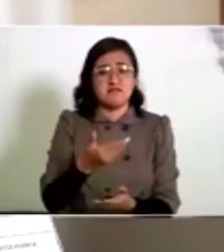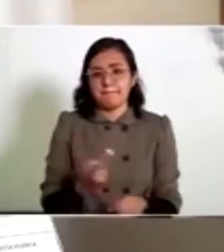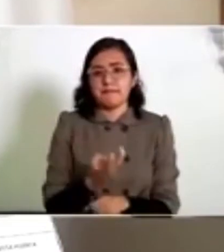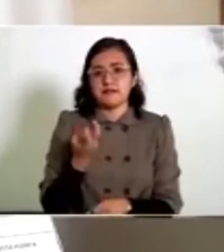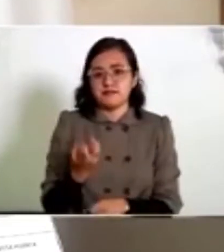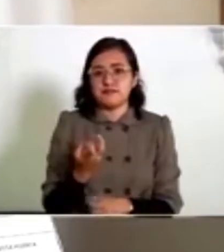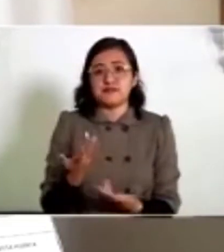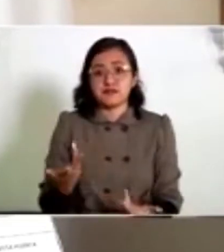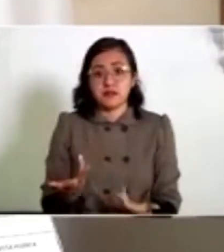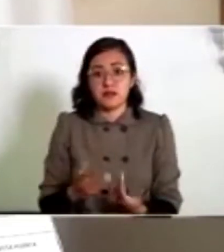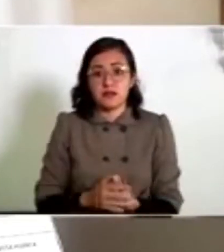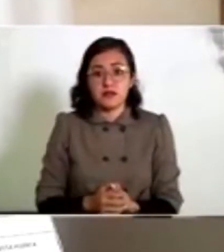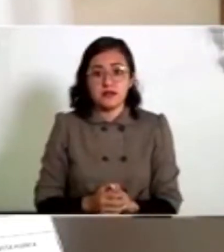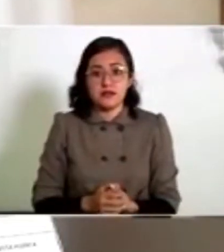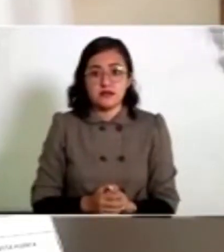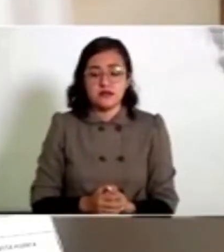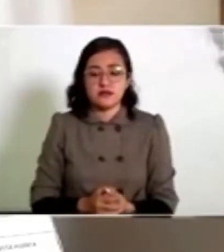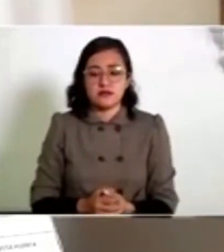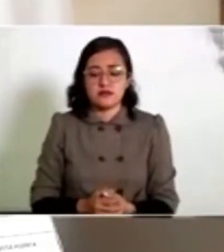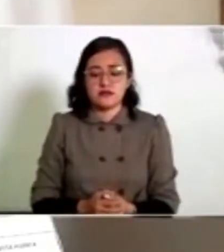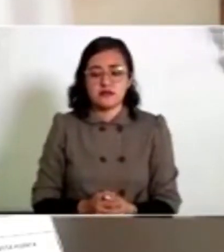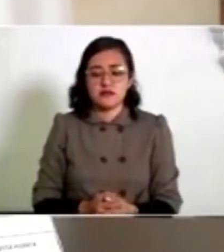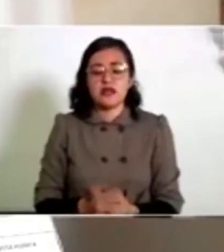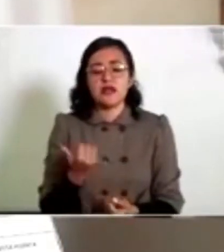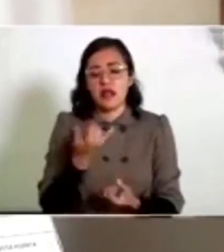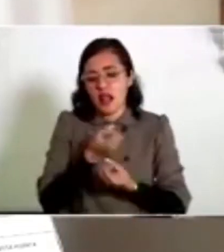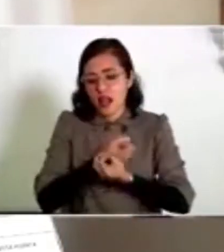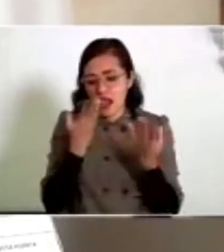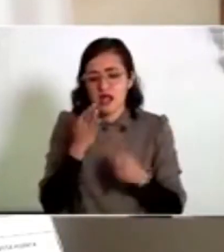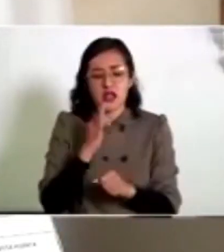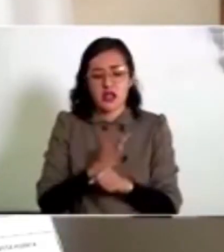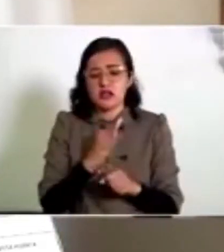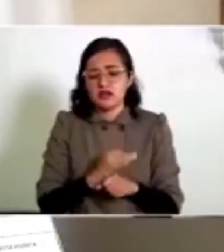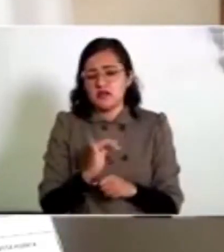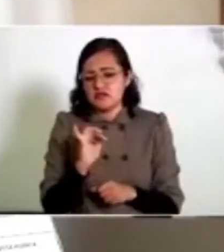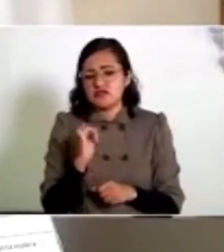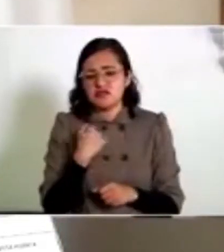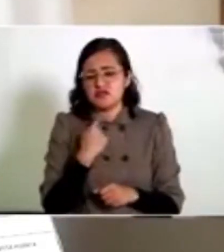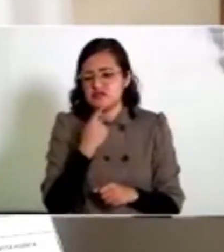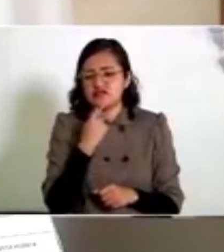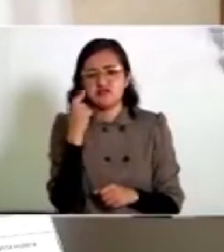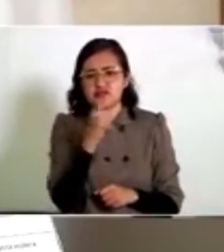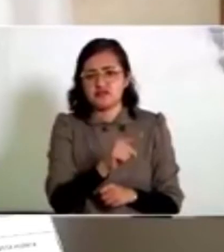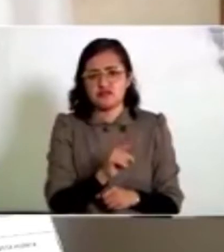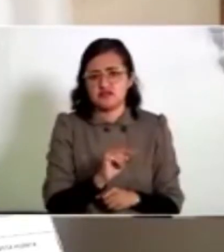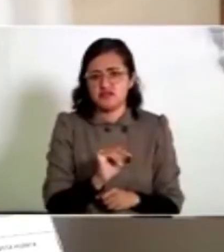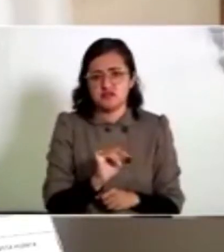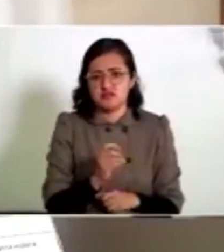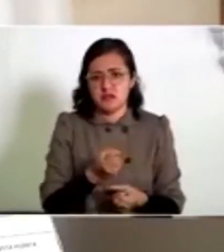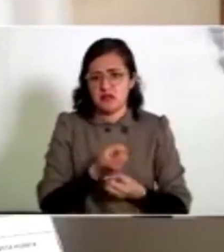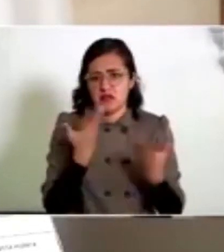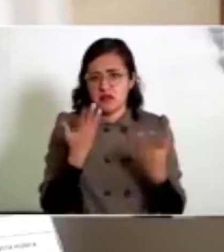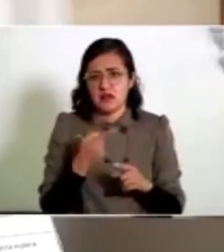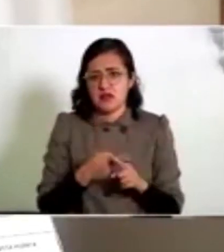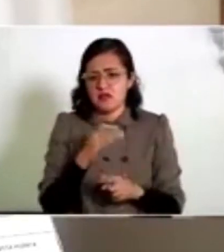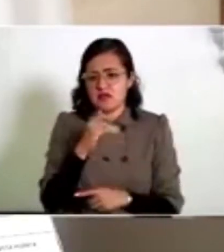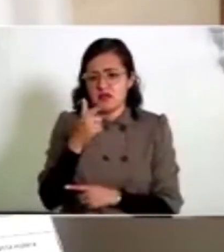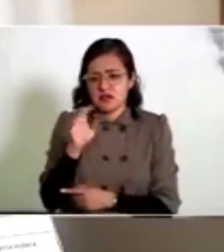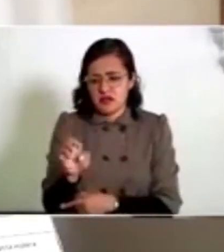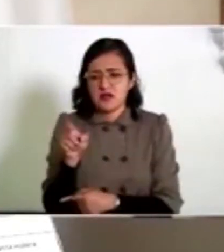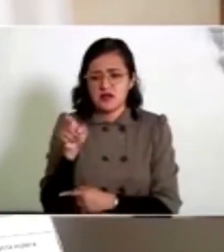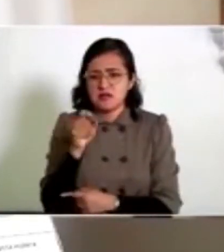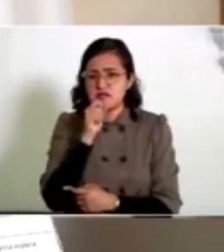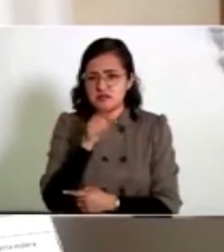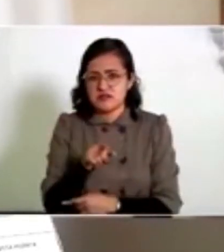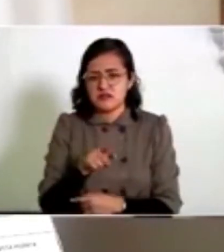es el de los hechos y claro que sí vamos a presentar la denuncia ante la fiscalía general